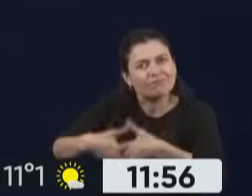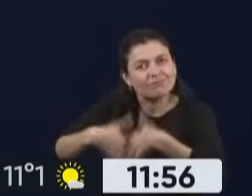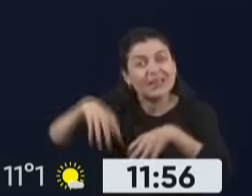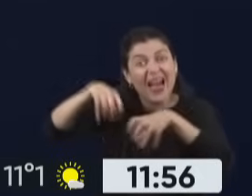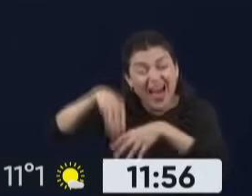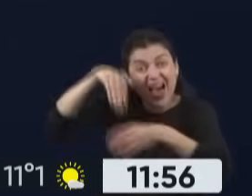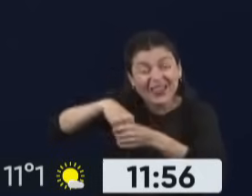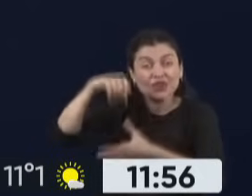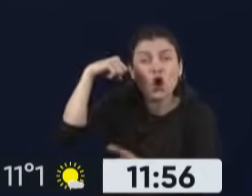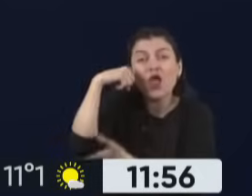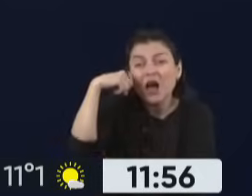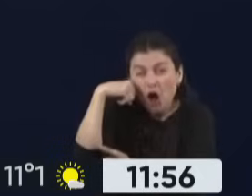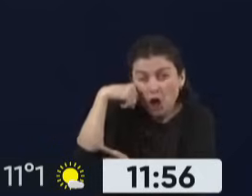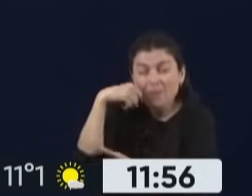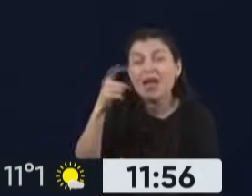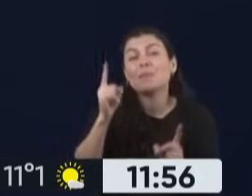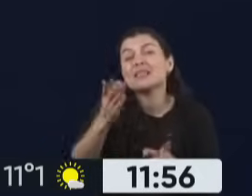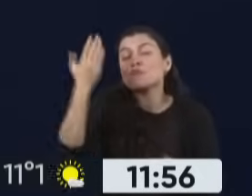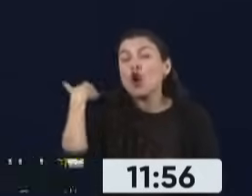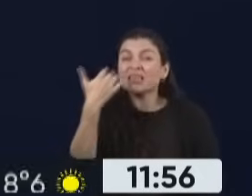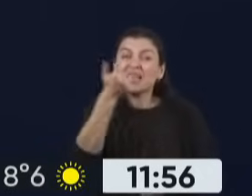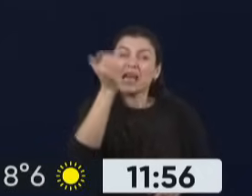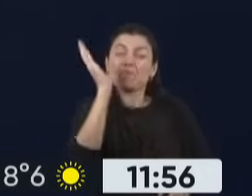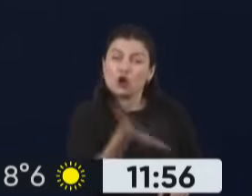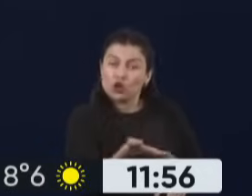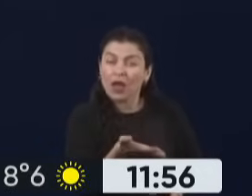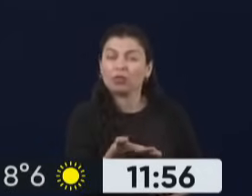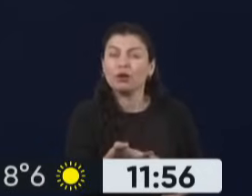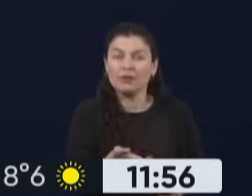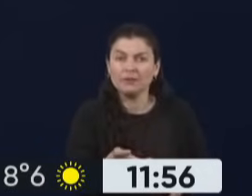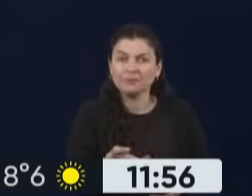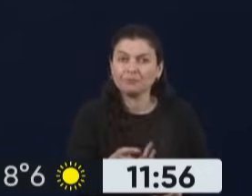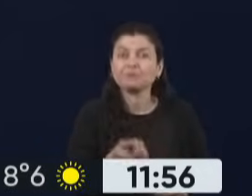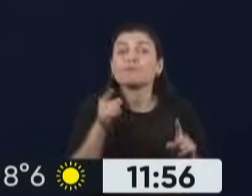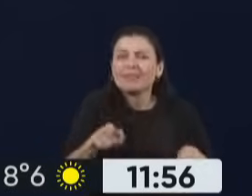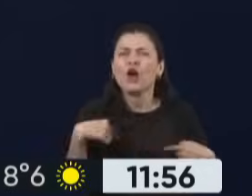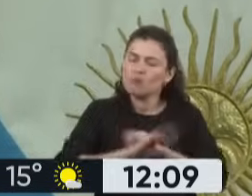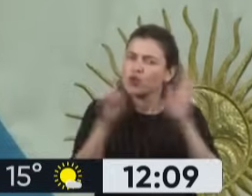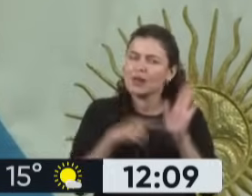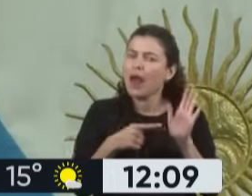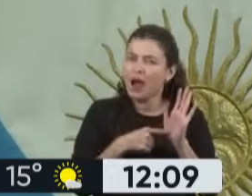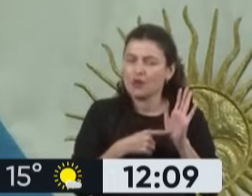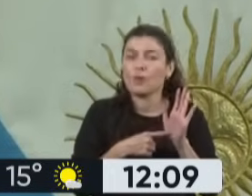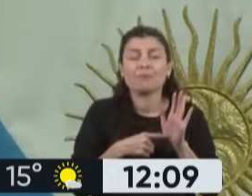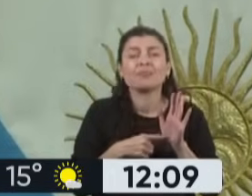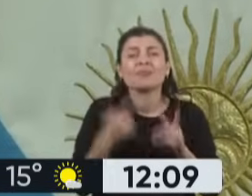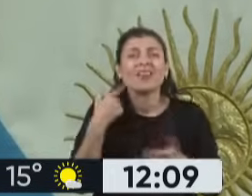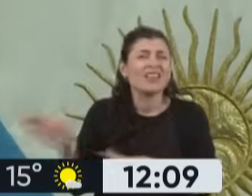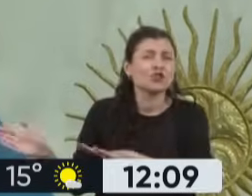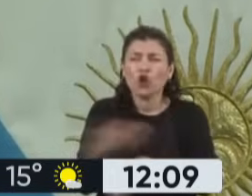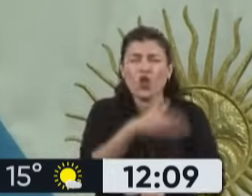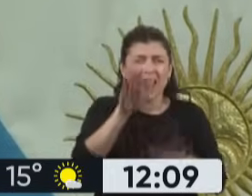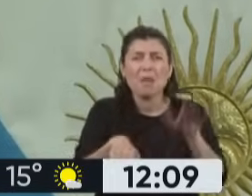están en torno al 6%, necesitamos que la economía... La misma declaración jurada con un